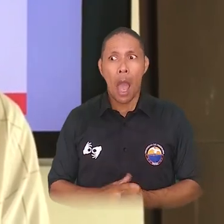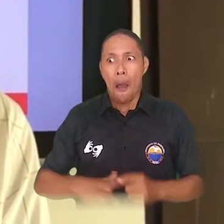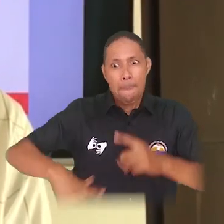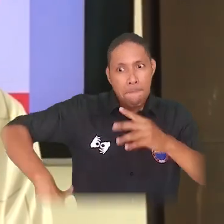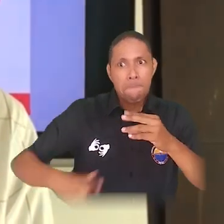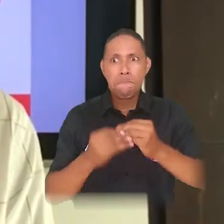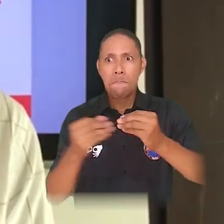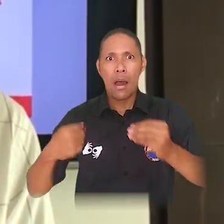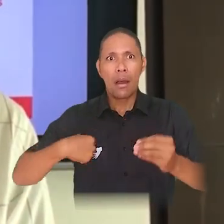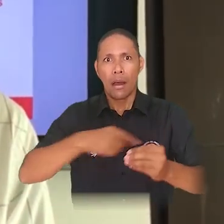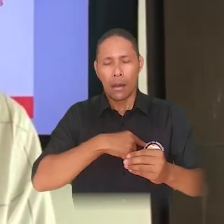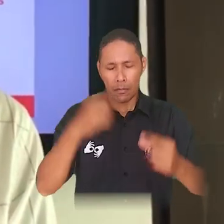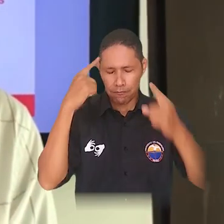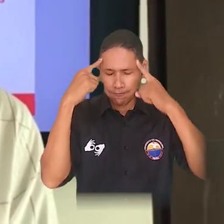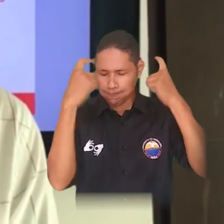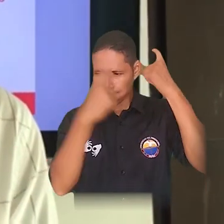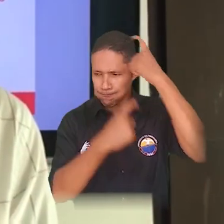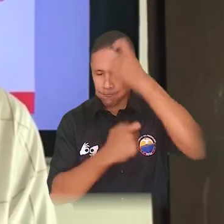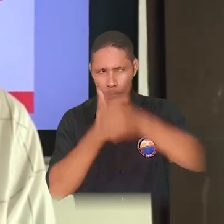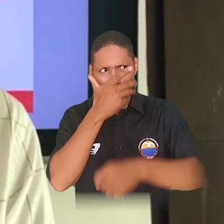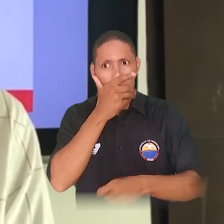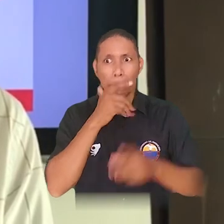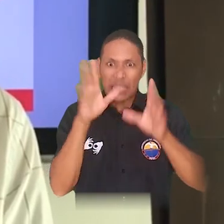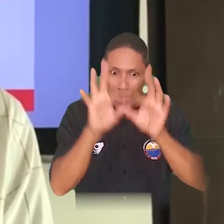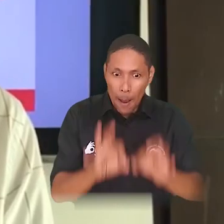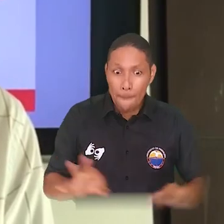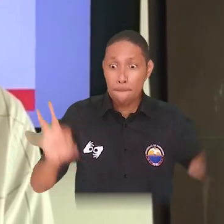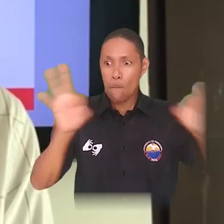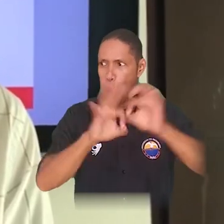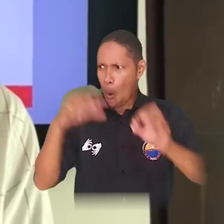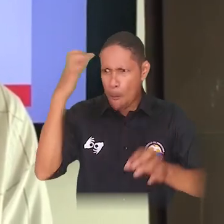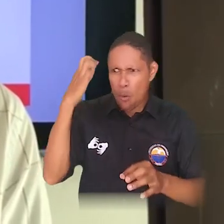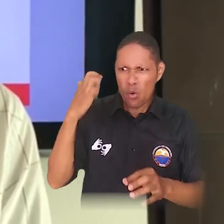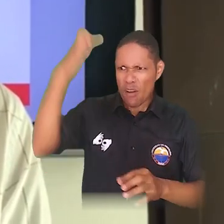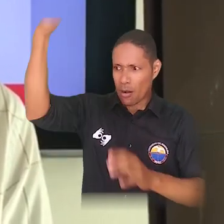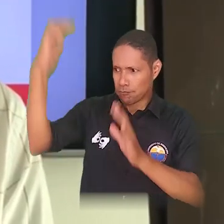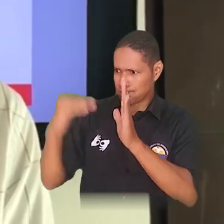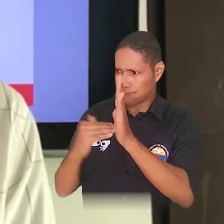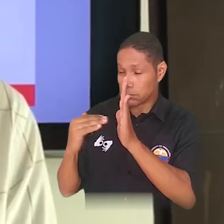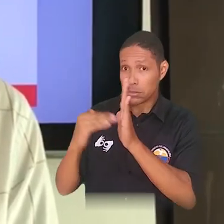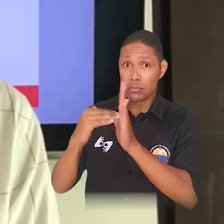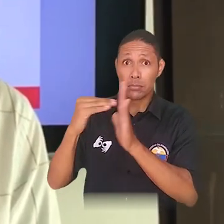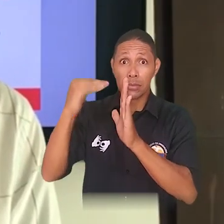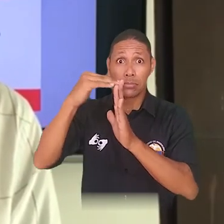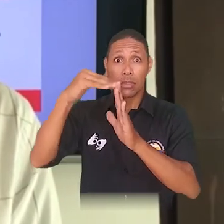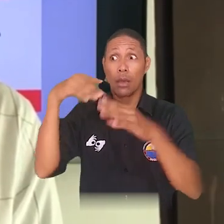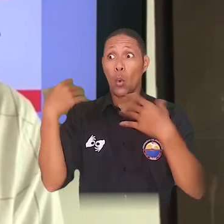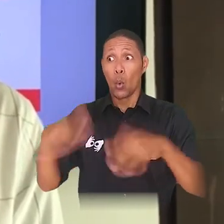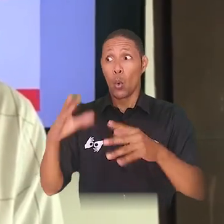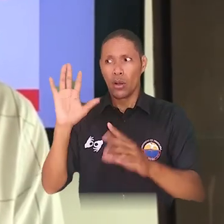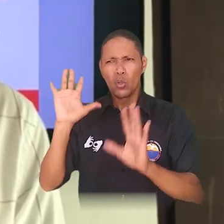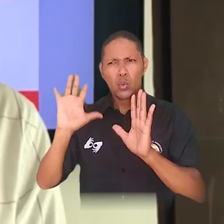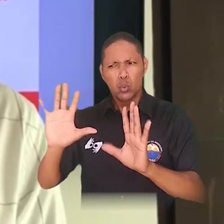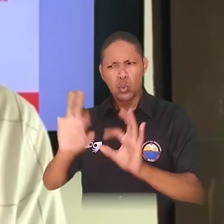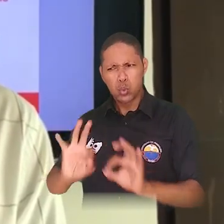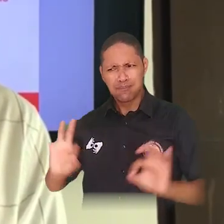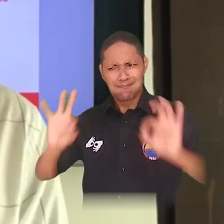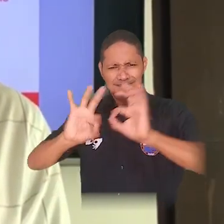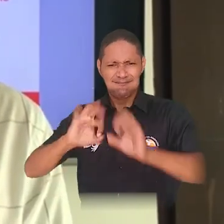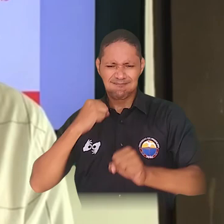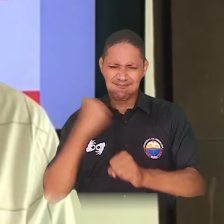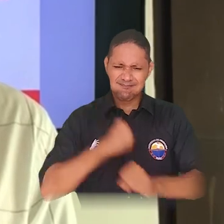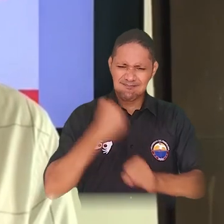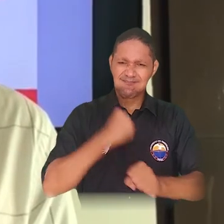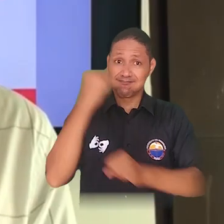Adicionalmente, estamos preocupados por la formación de profesionales con altas calidades que cumplan con los requerimientos